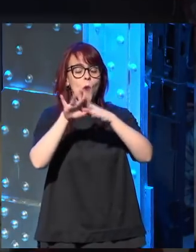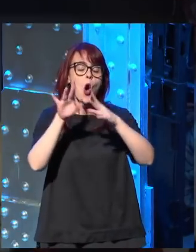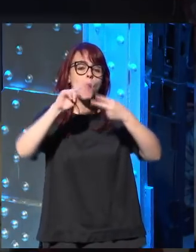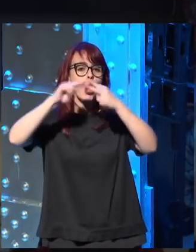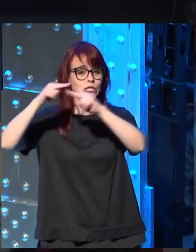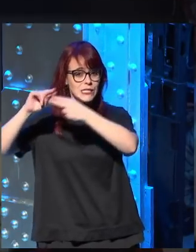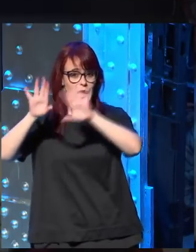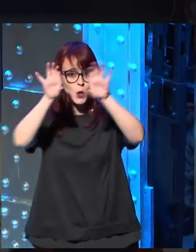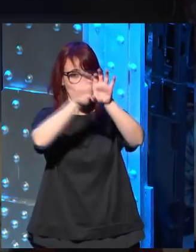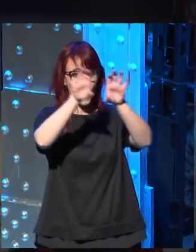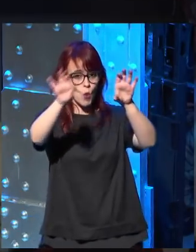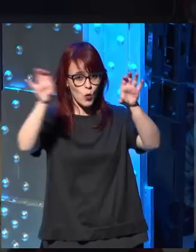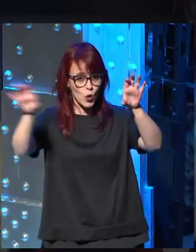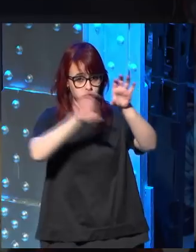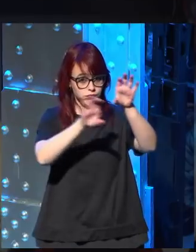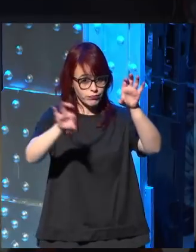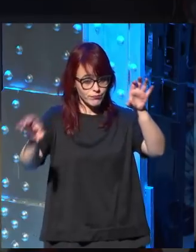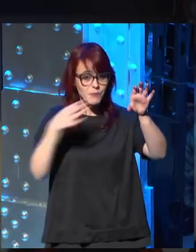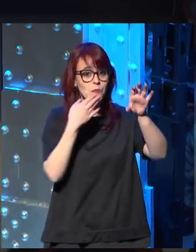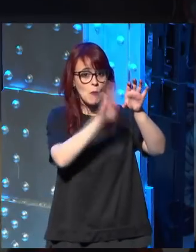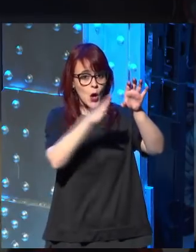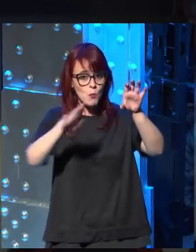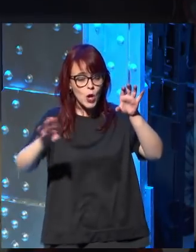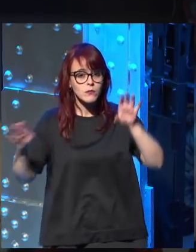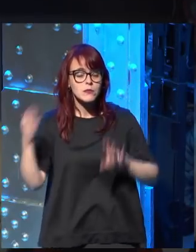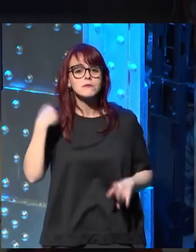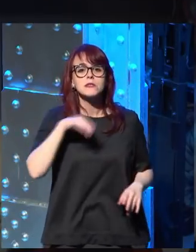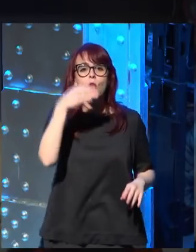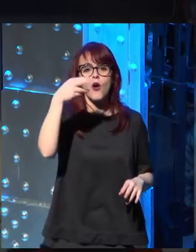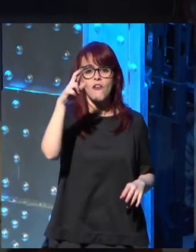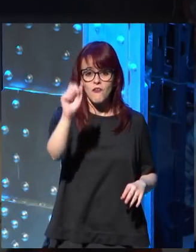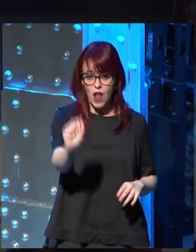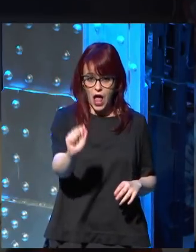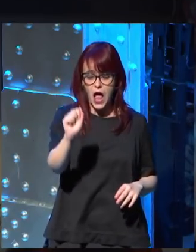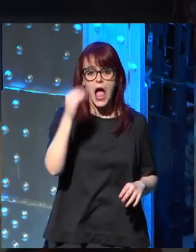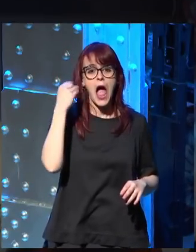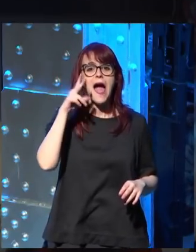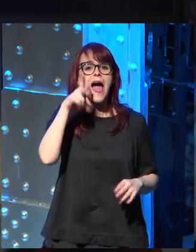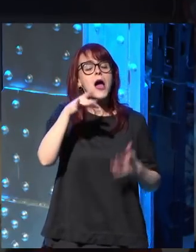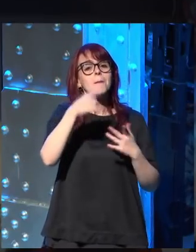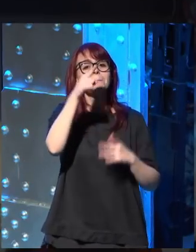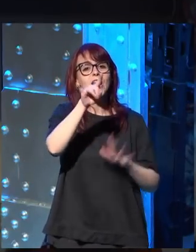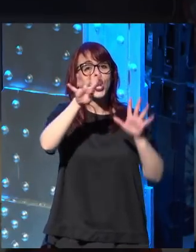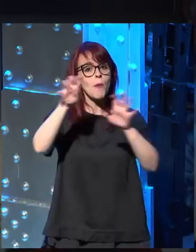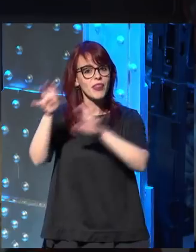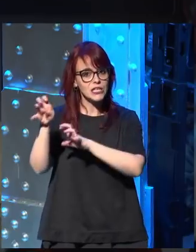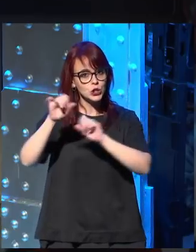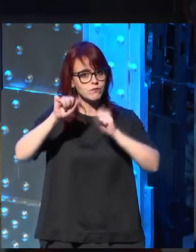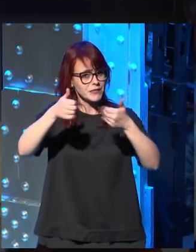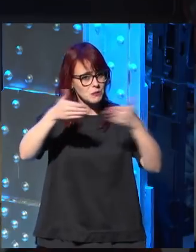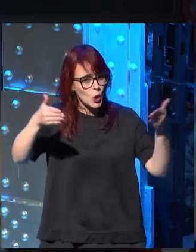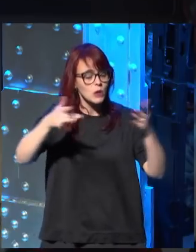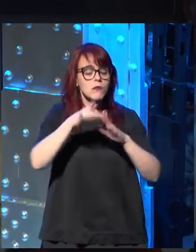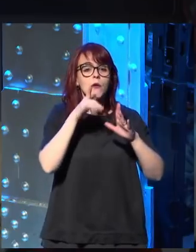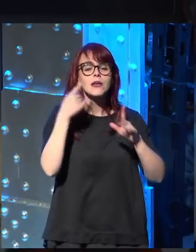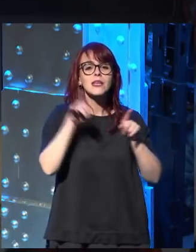pero la tradición del collage, bueno, que viene desde Braque a principios de 1900 y que